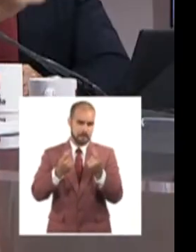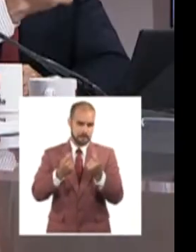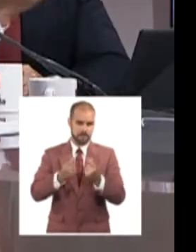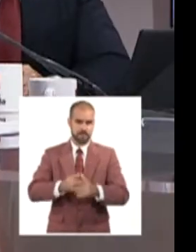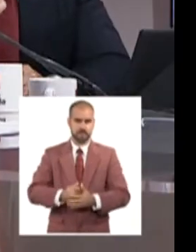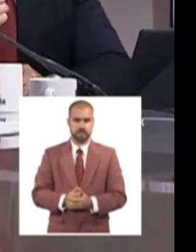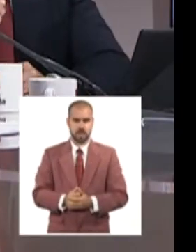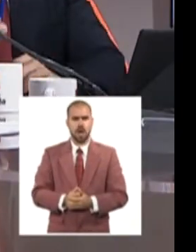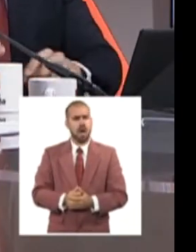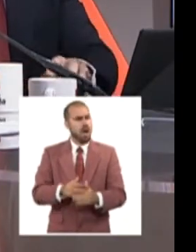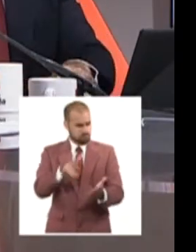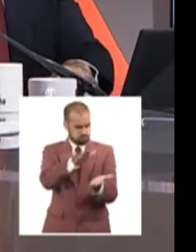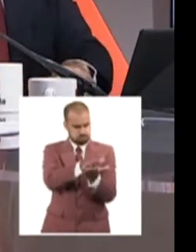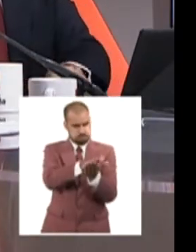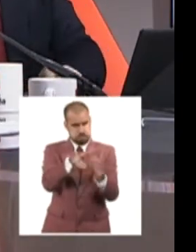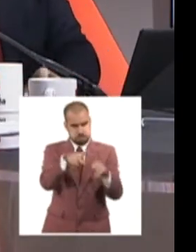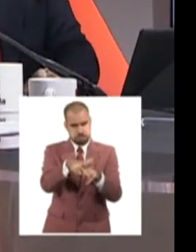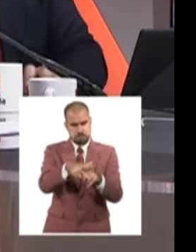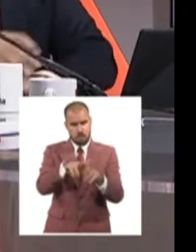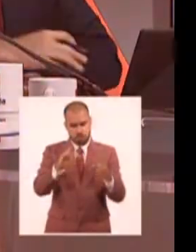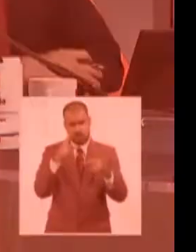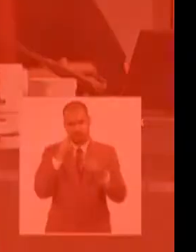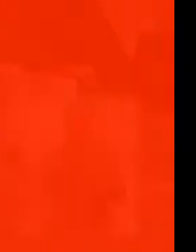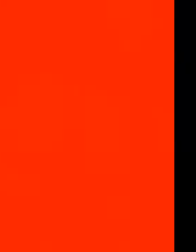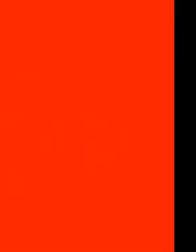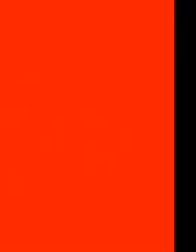corto vamos a un corte y regresamos en unos minutos